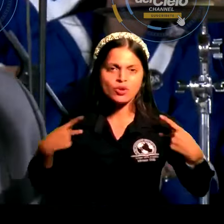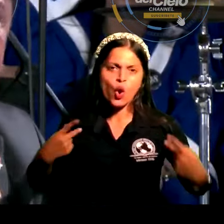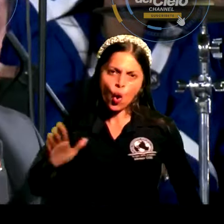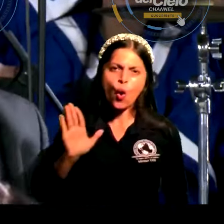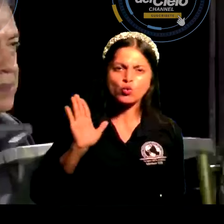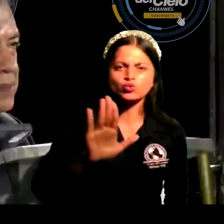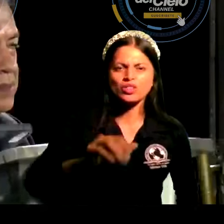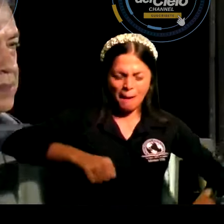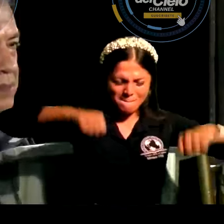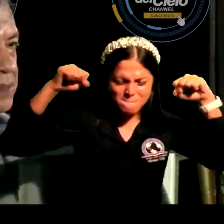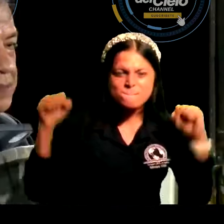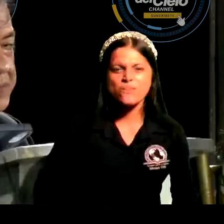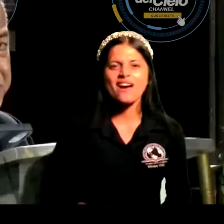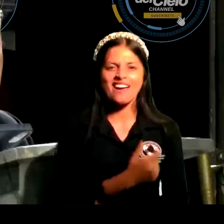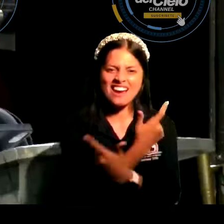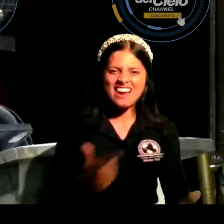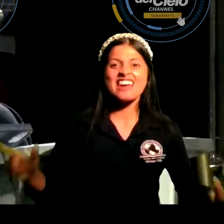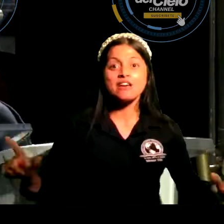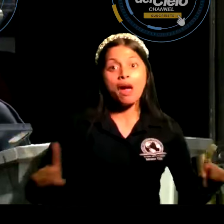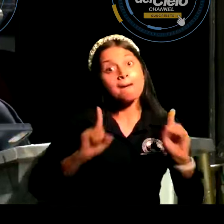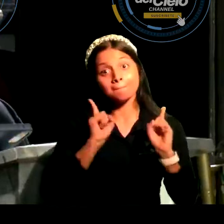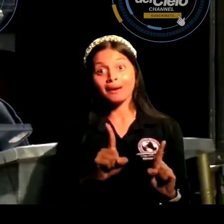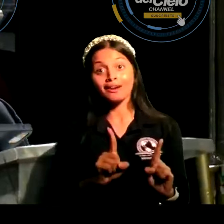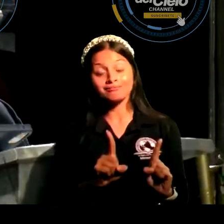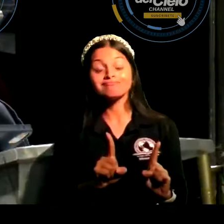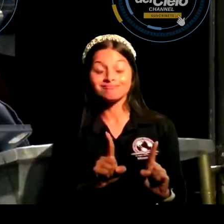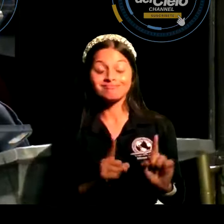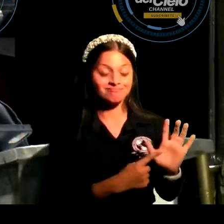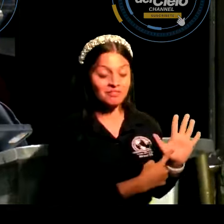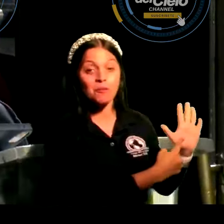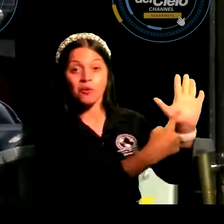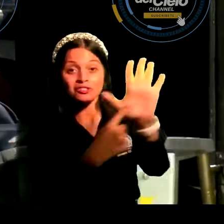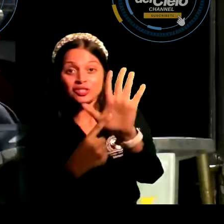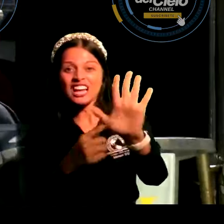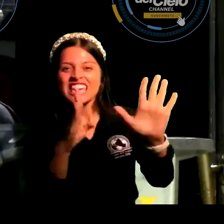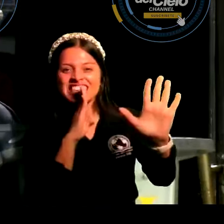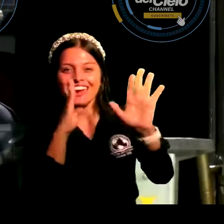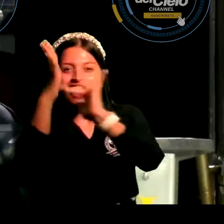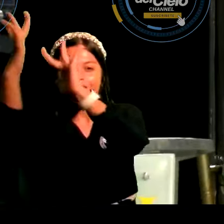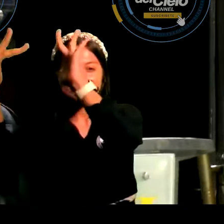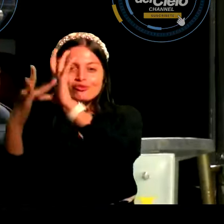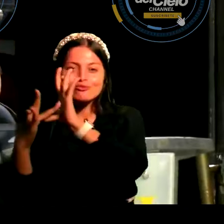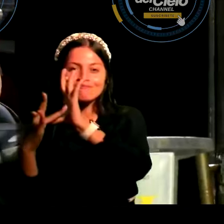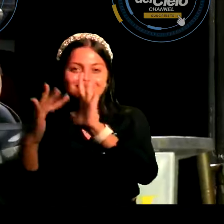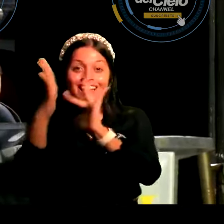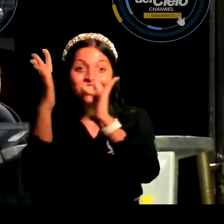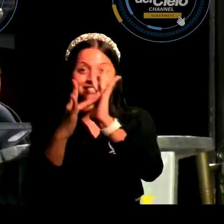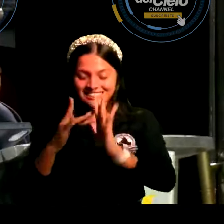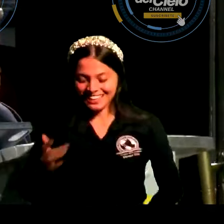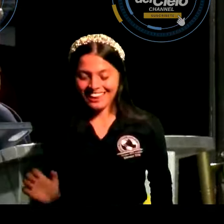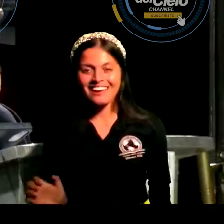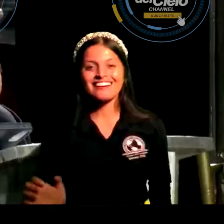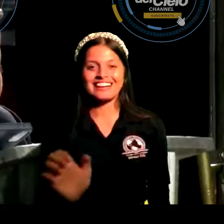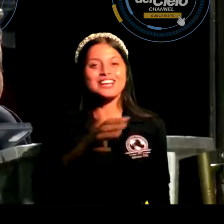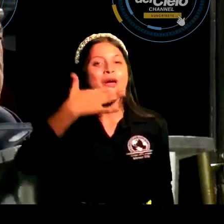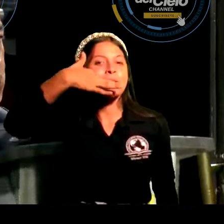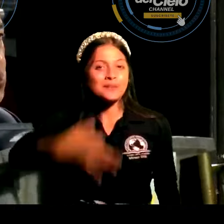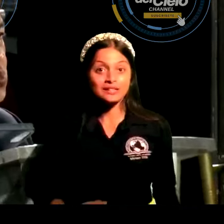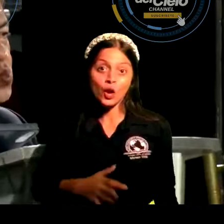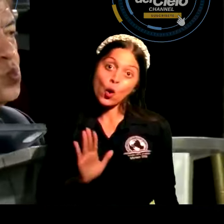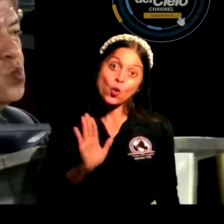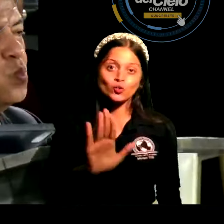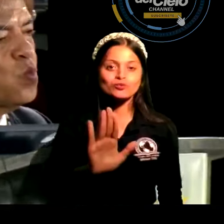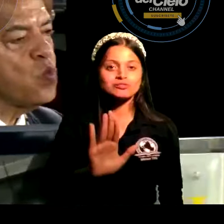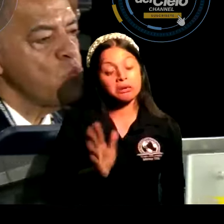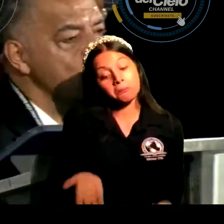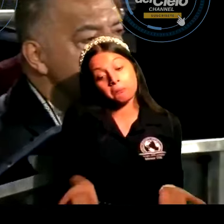va al infierno. Pero le presento la solución. Se llama Jesucristo el Salvador. Si usted lo